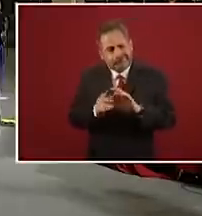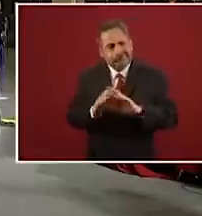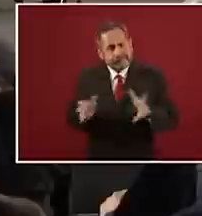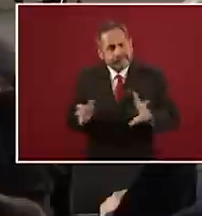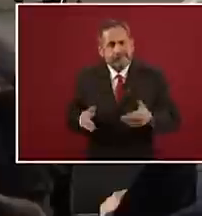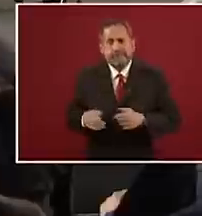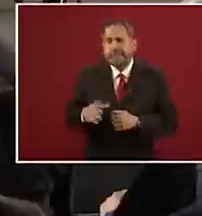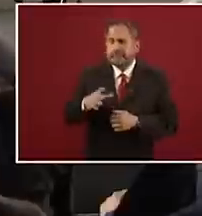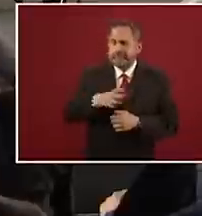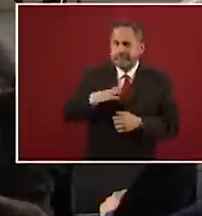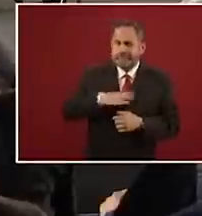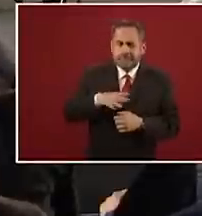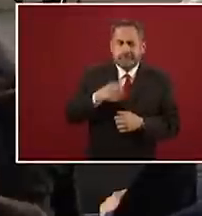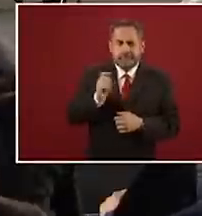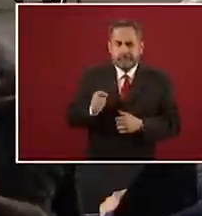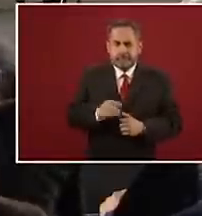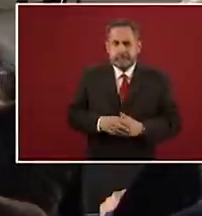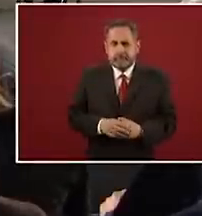habían